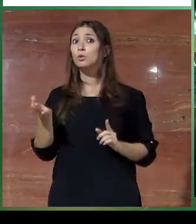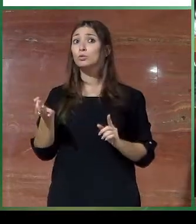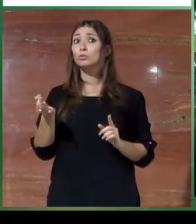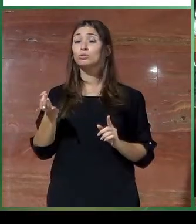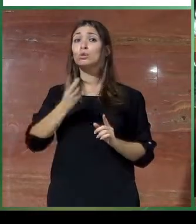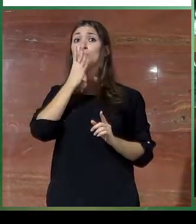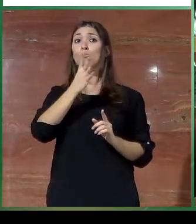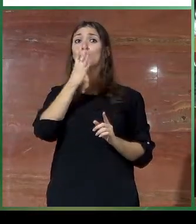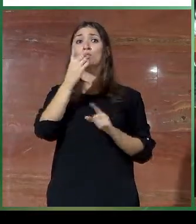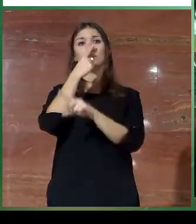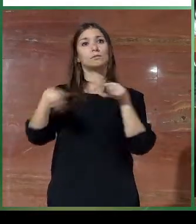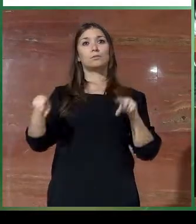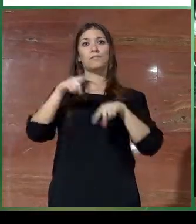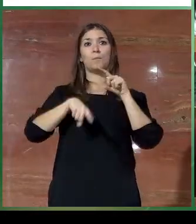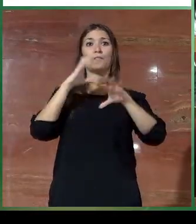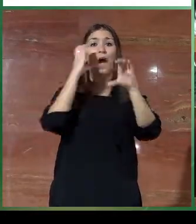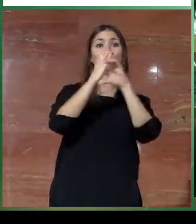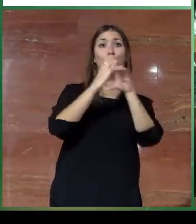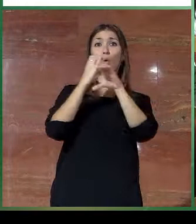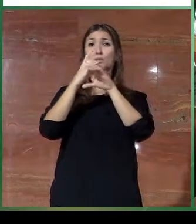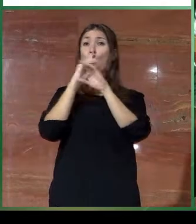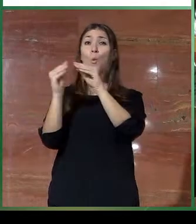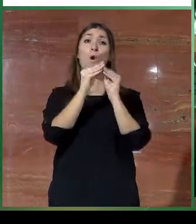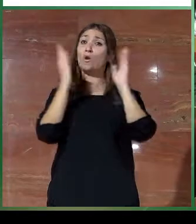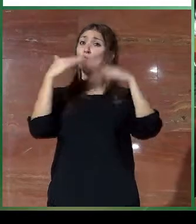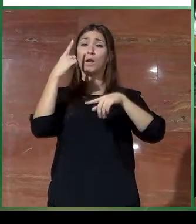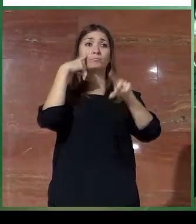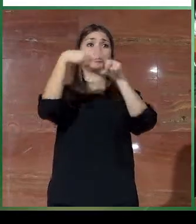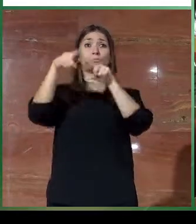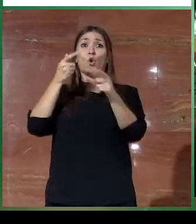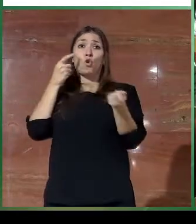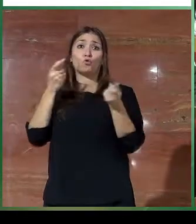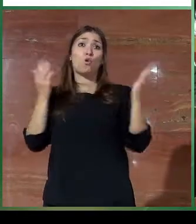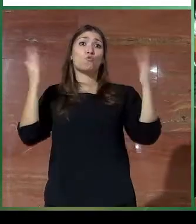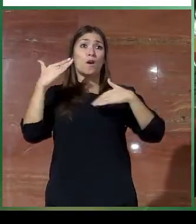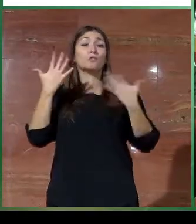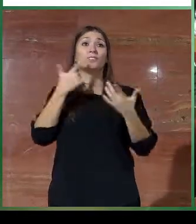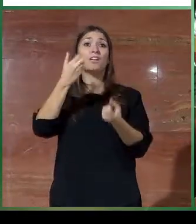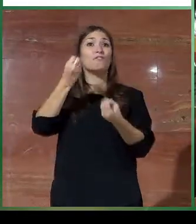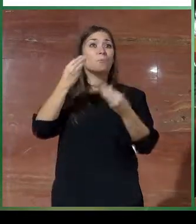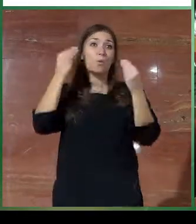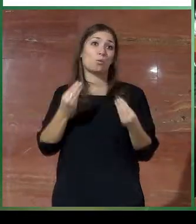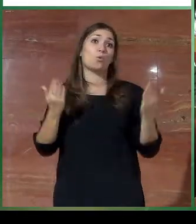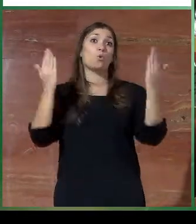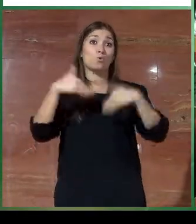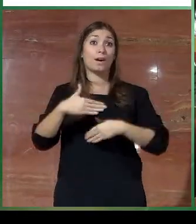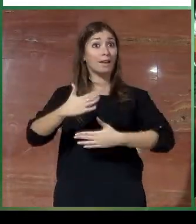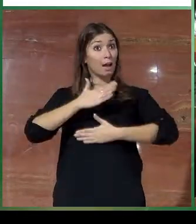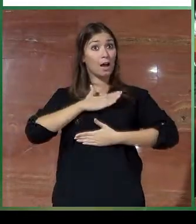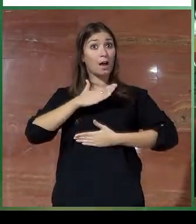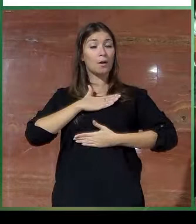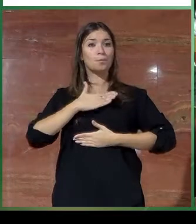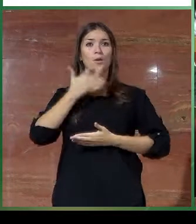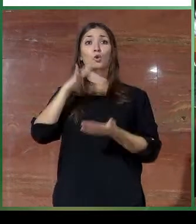difieren mucho, tanto unos como otros, es el descontrol de la información. A mí me dejaron una